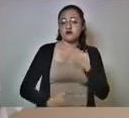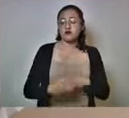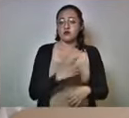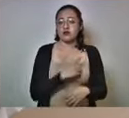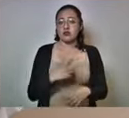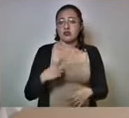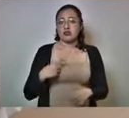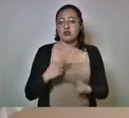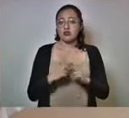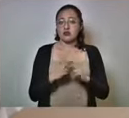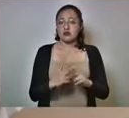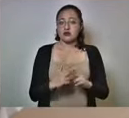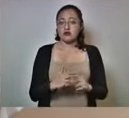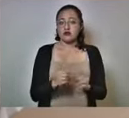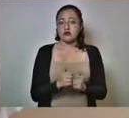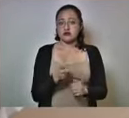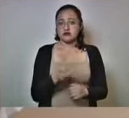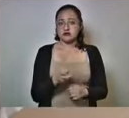estas disposiciones.